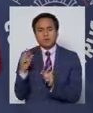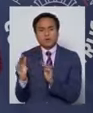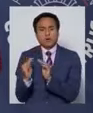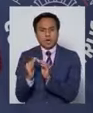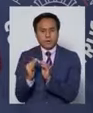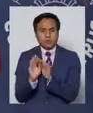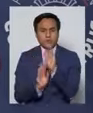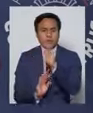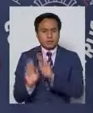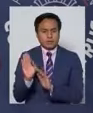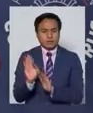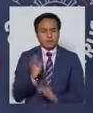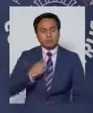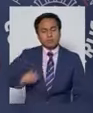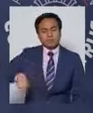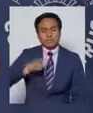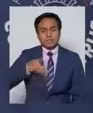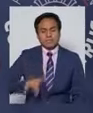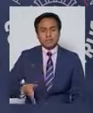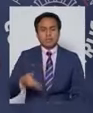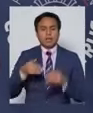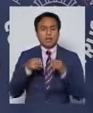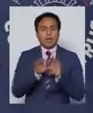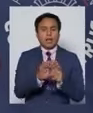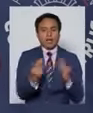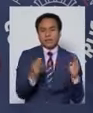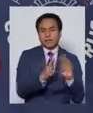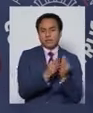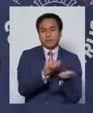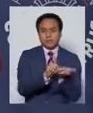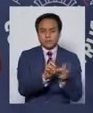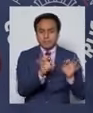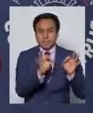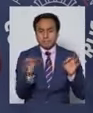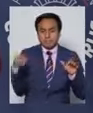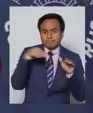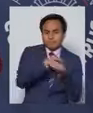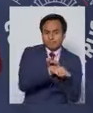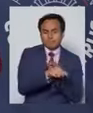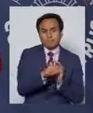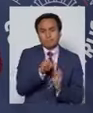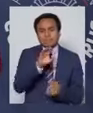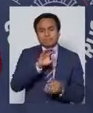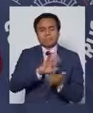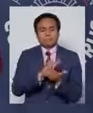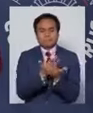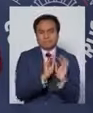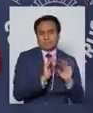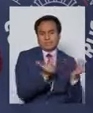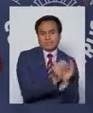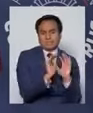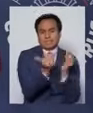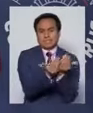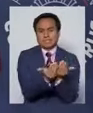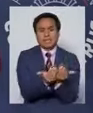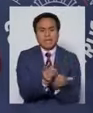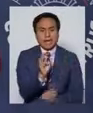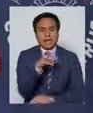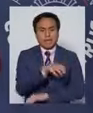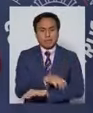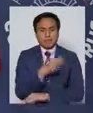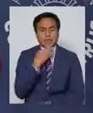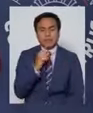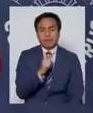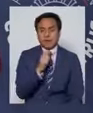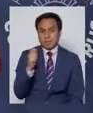hogar. Y es por eso que hemos seguido abriendo residencias sanitarias, sobre todo en la región metropolitana, sobre todo también en